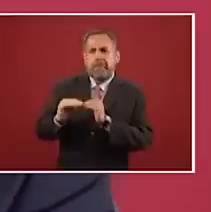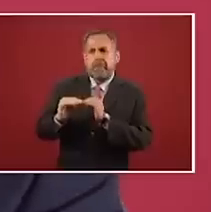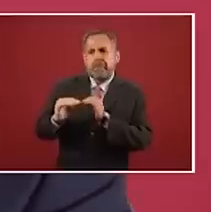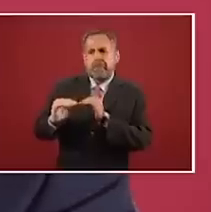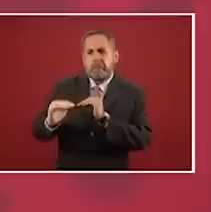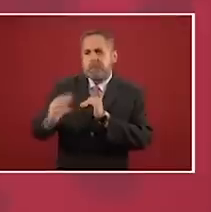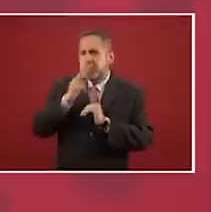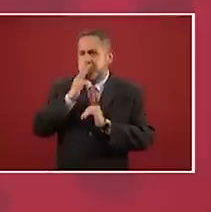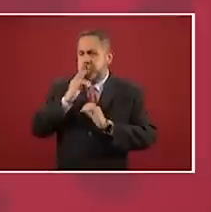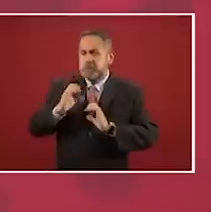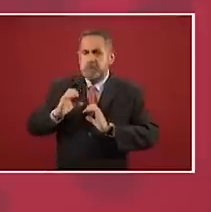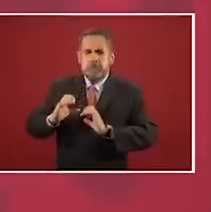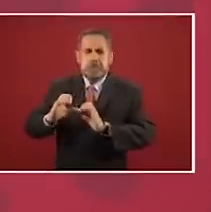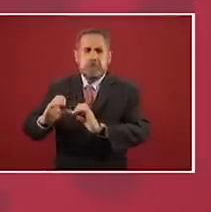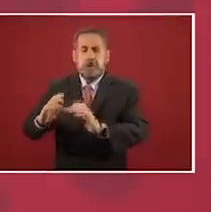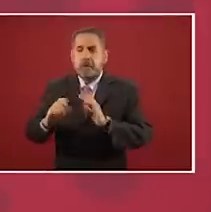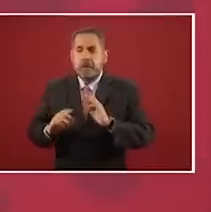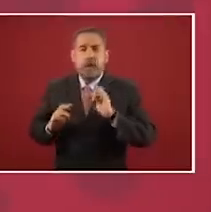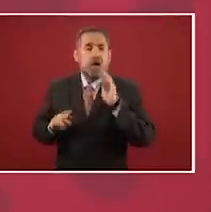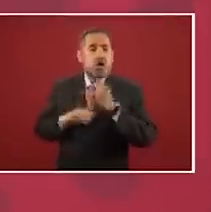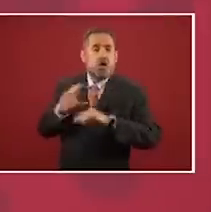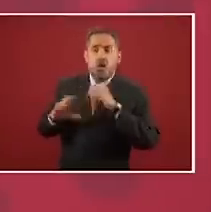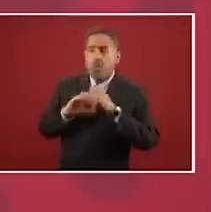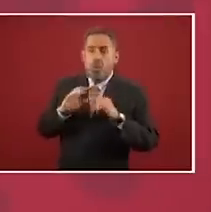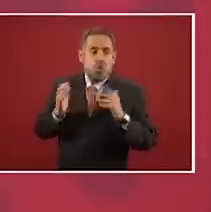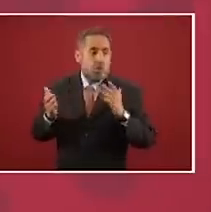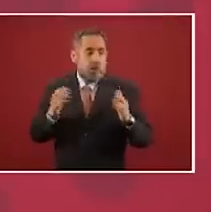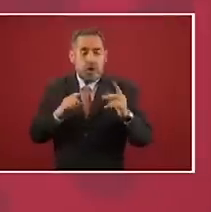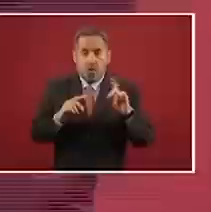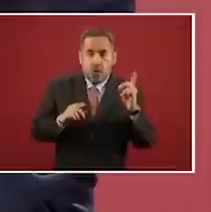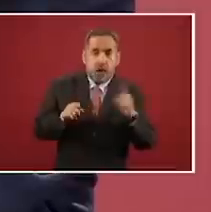apreciado en el mundo con relación al dólar.